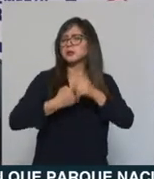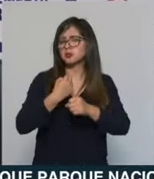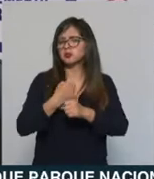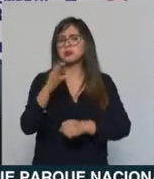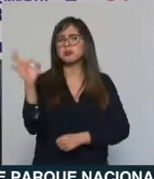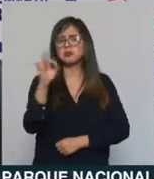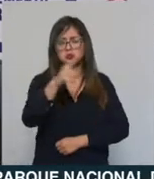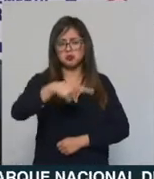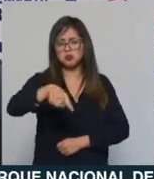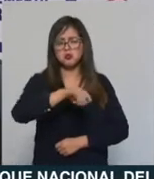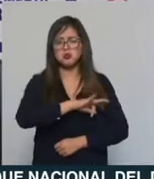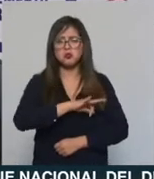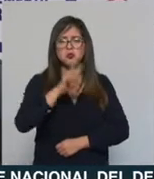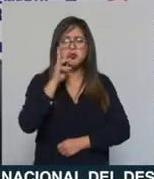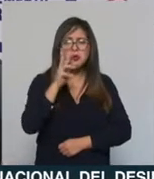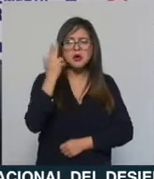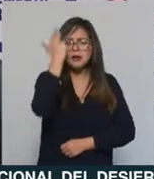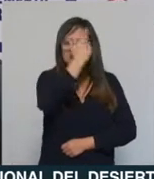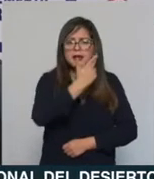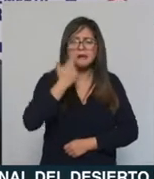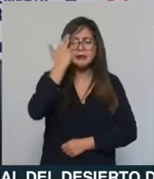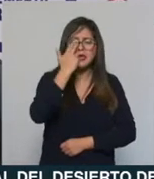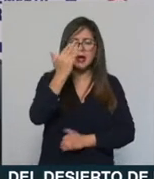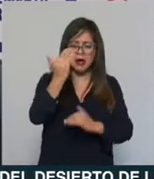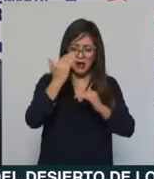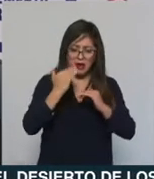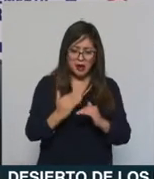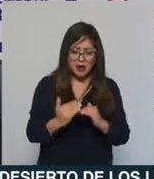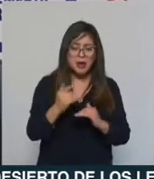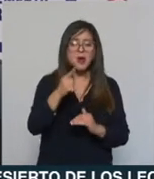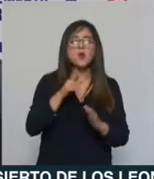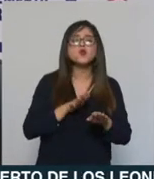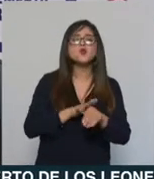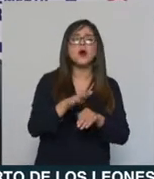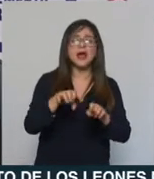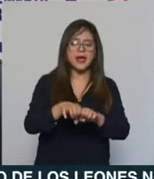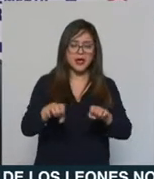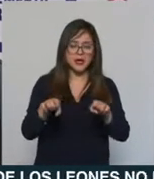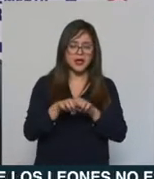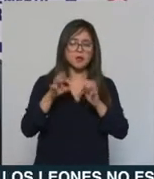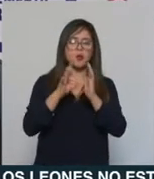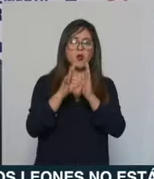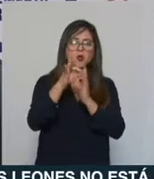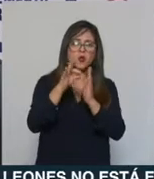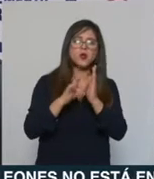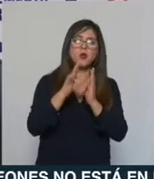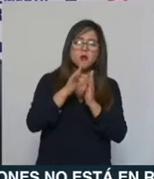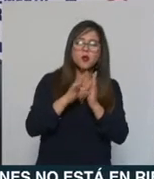años, porque no fui más abajo, si hay algún equipo que haya obtenido más puntos que Cruz Azul si ganamos el